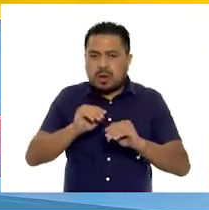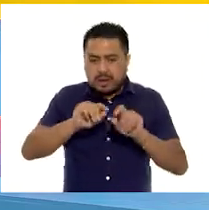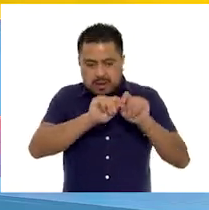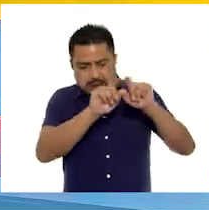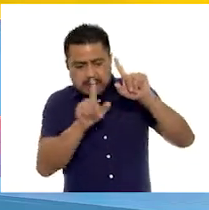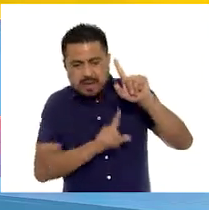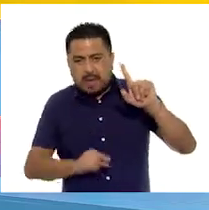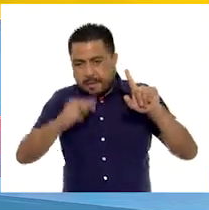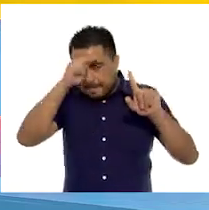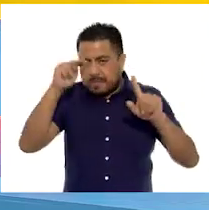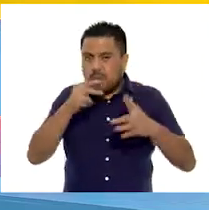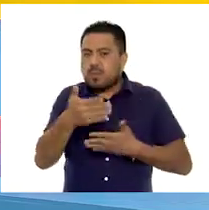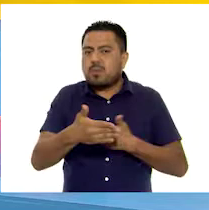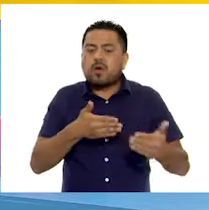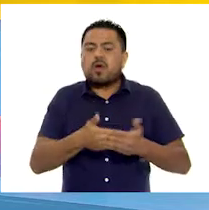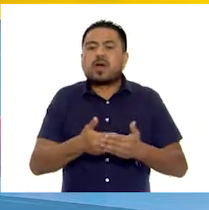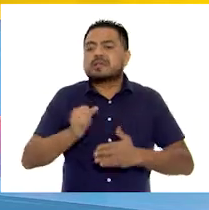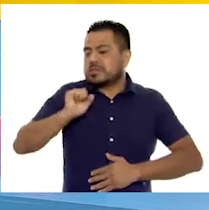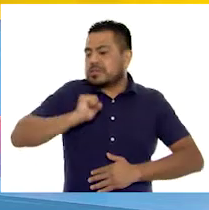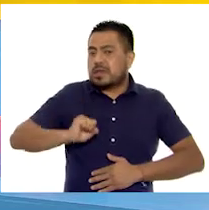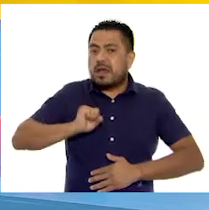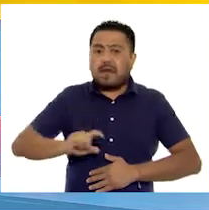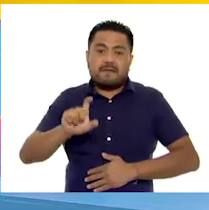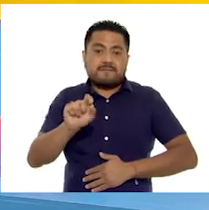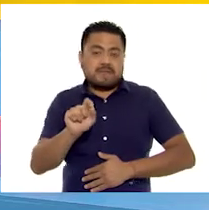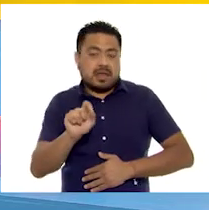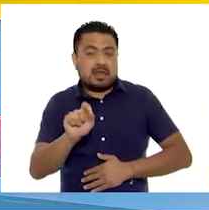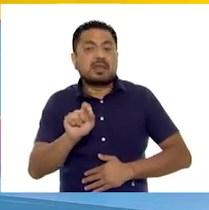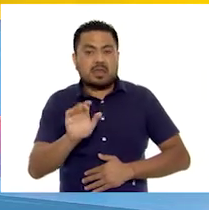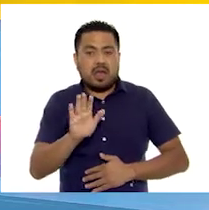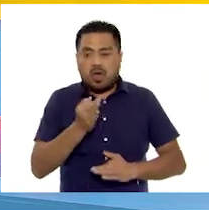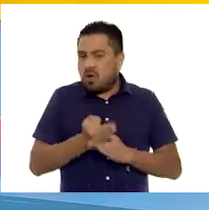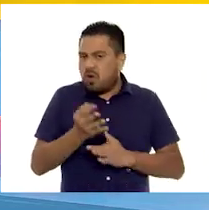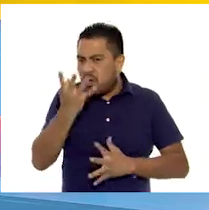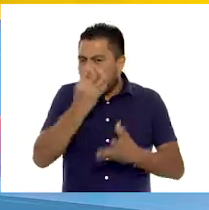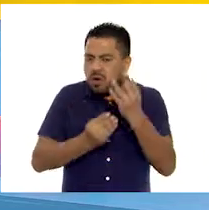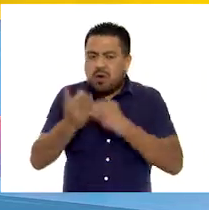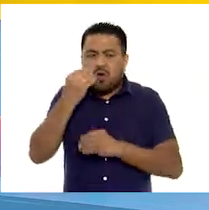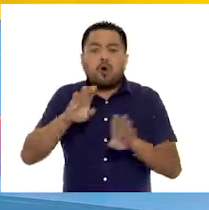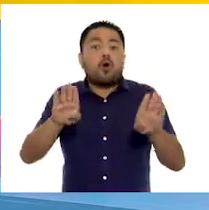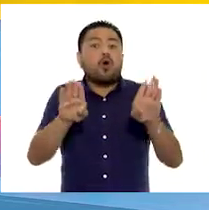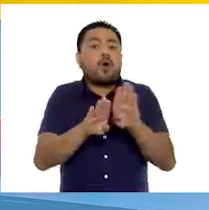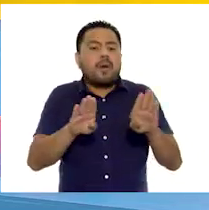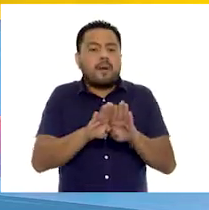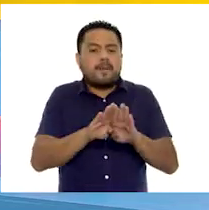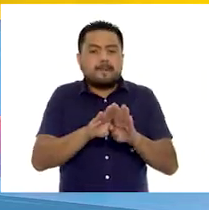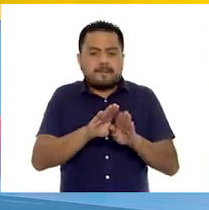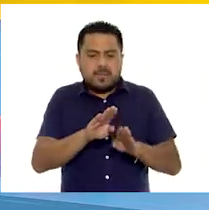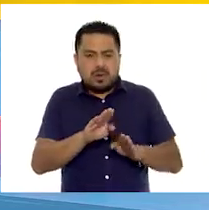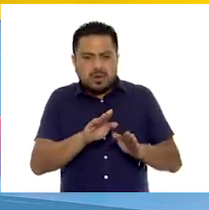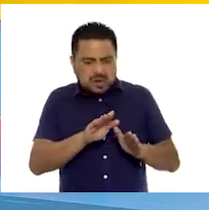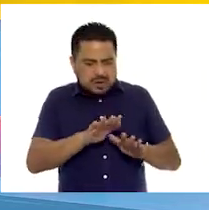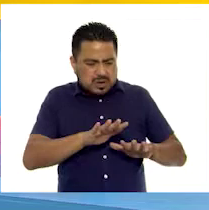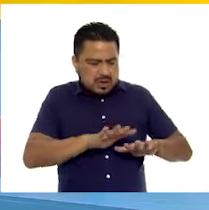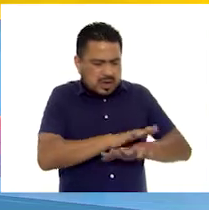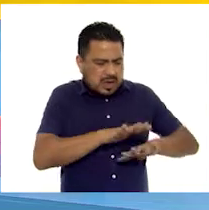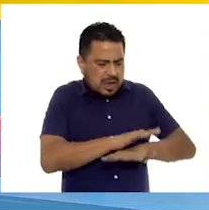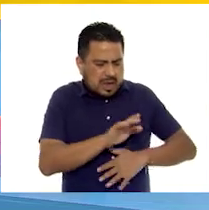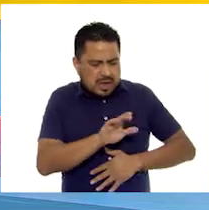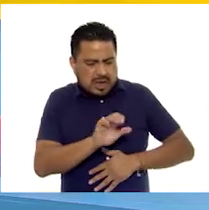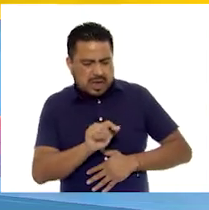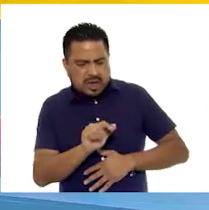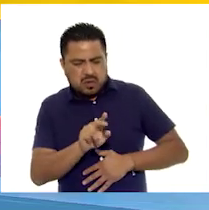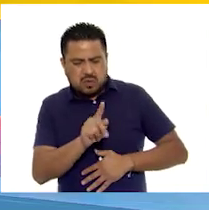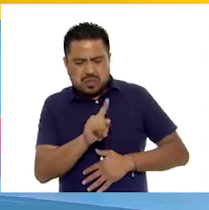moderno a lo largo del siglo 20 es decir hoy vamos a aprender cómo pasamos de la época de los caudillos que eran estos